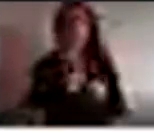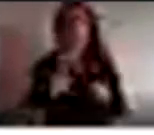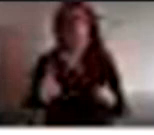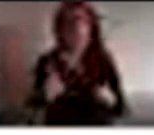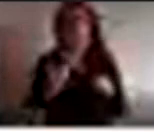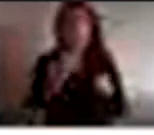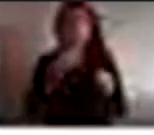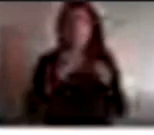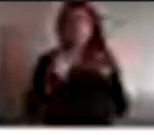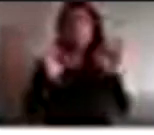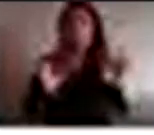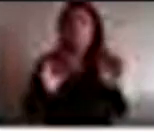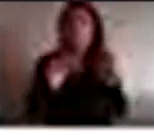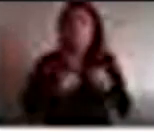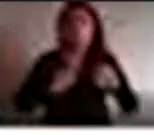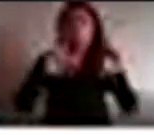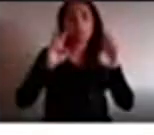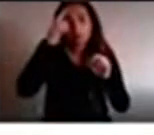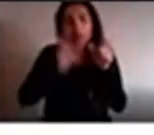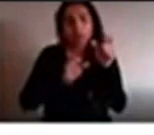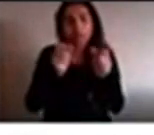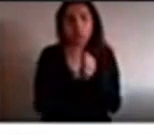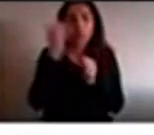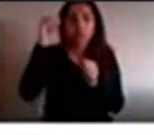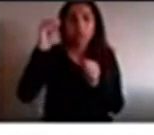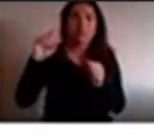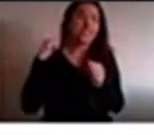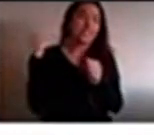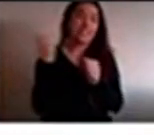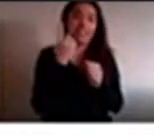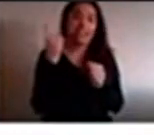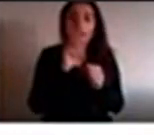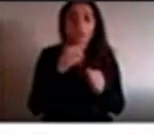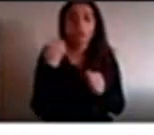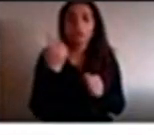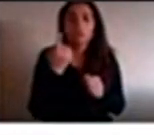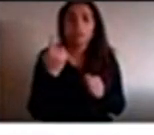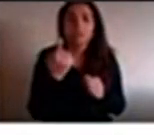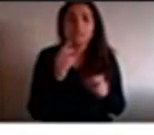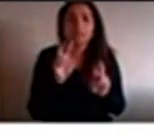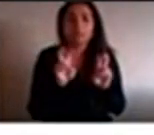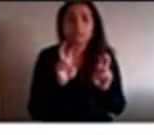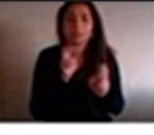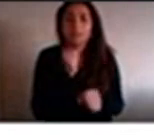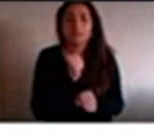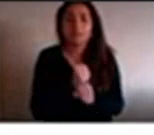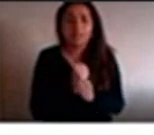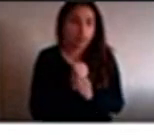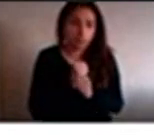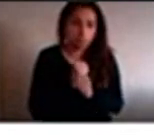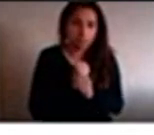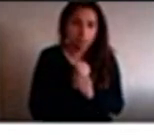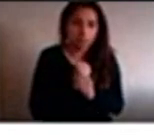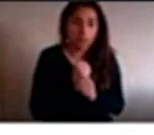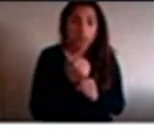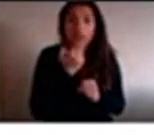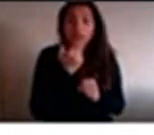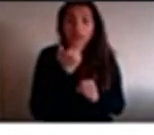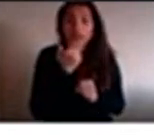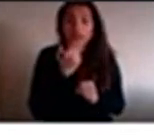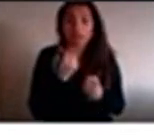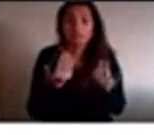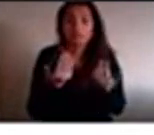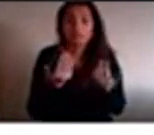oportunidades para las personas con discapacidad en general y no solamente radicado en temas laborales. También tenemos filtros de empleo